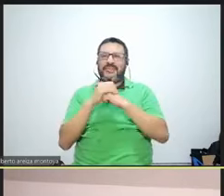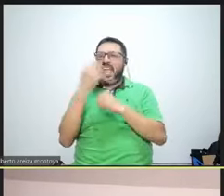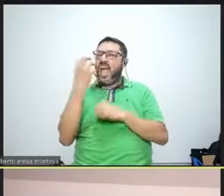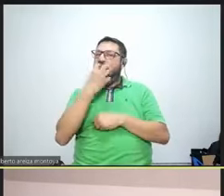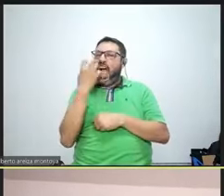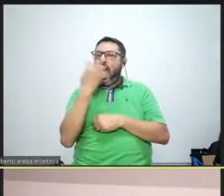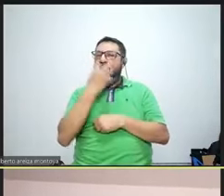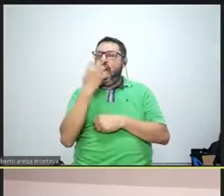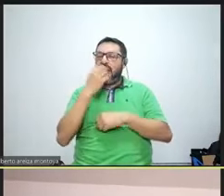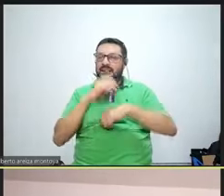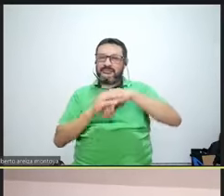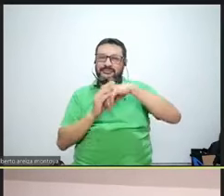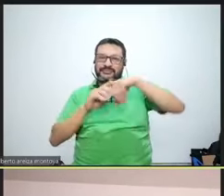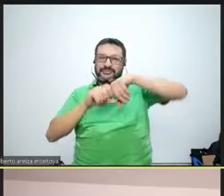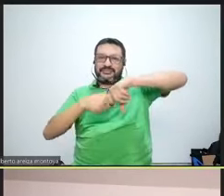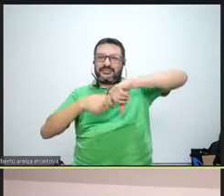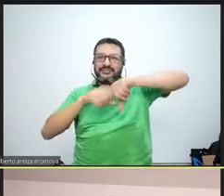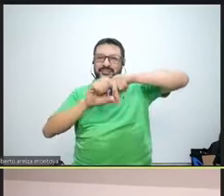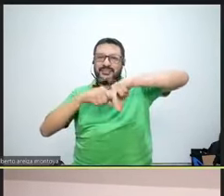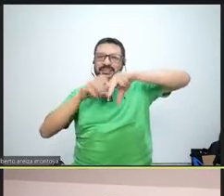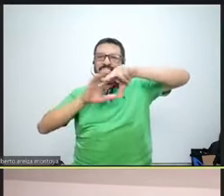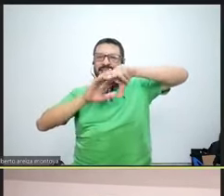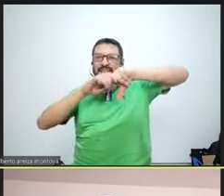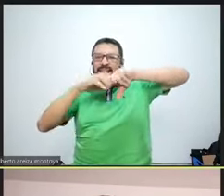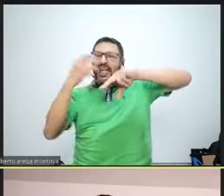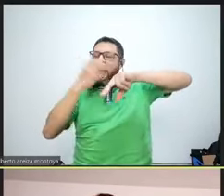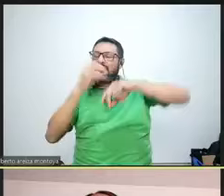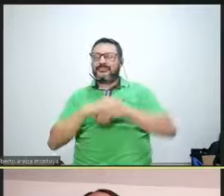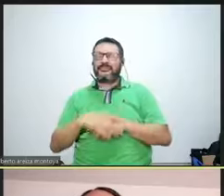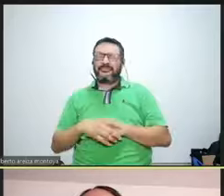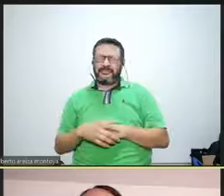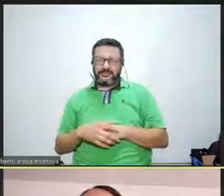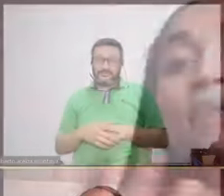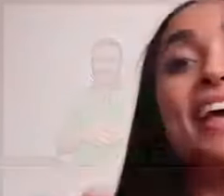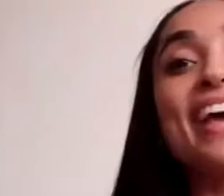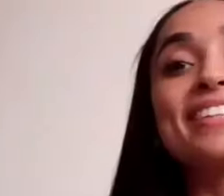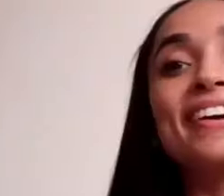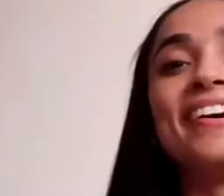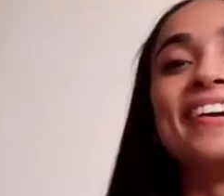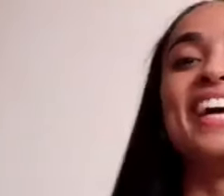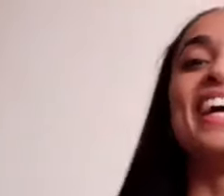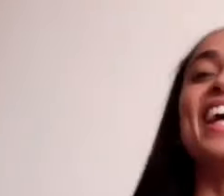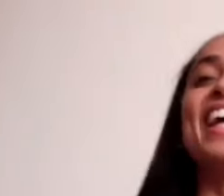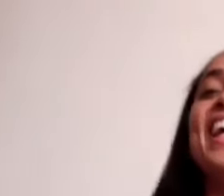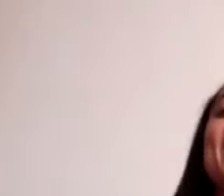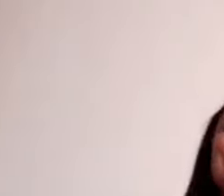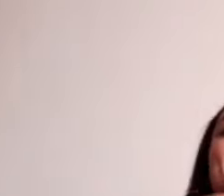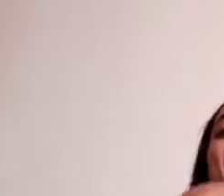siempre. Entonces, obviamente yo no busqué a mi novio por eso.